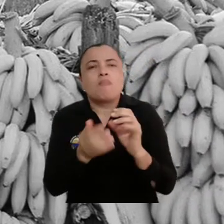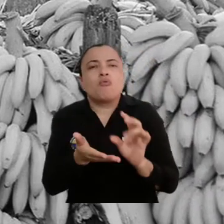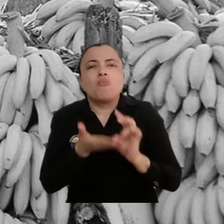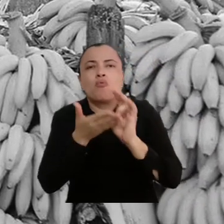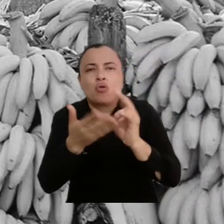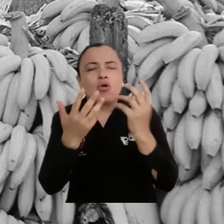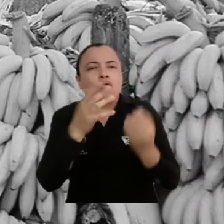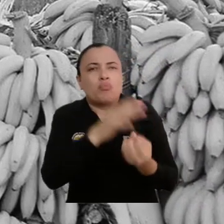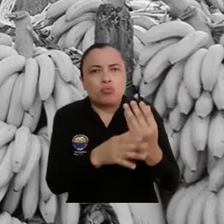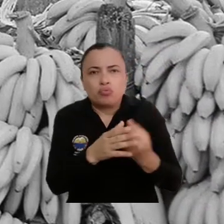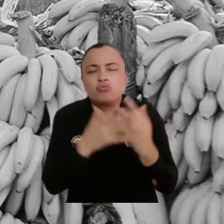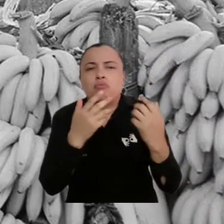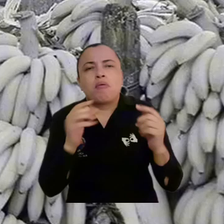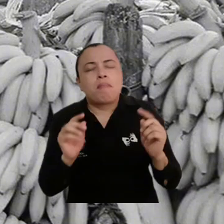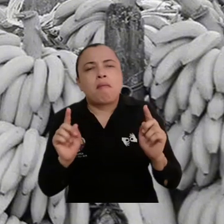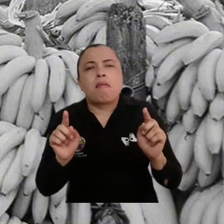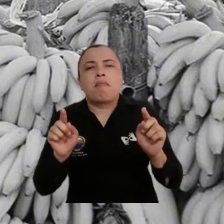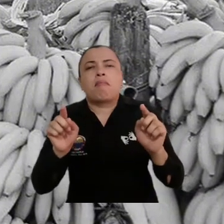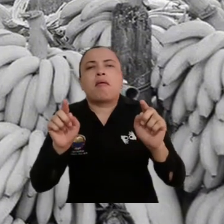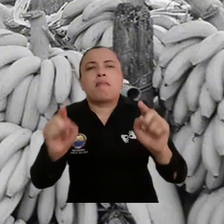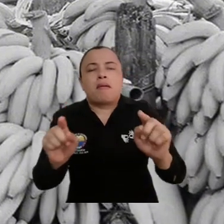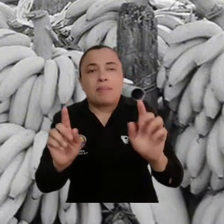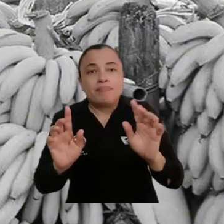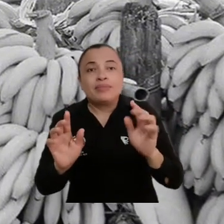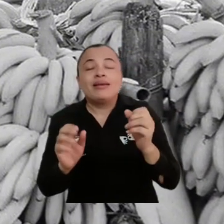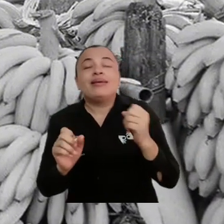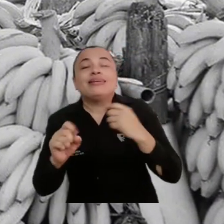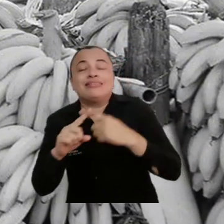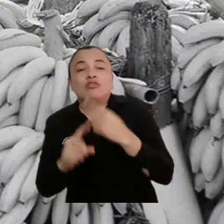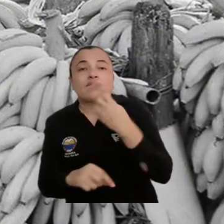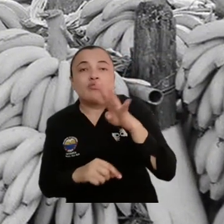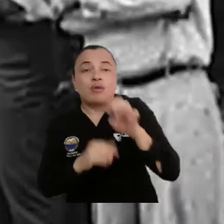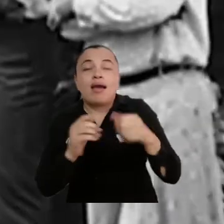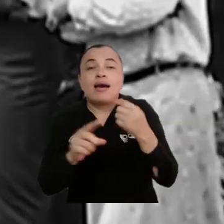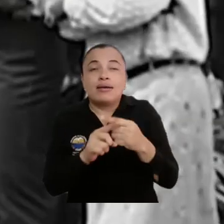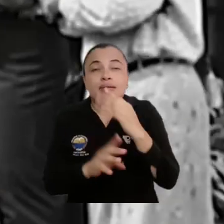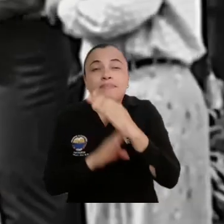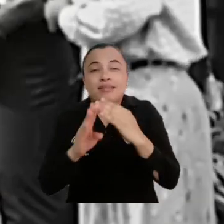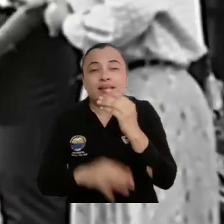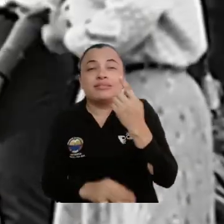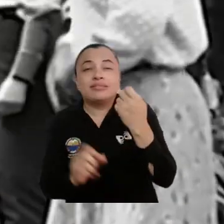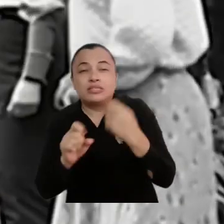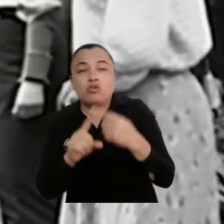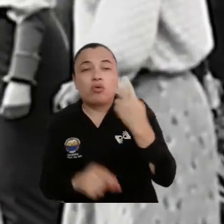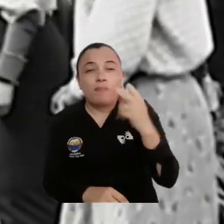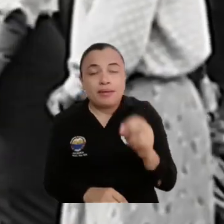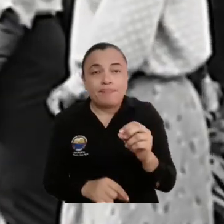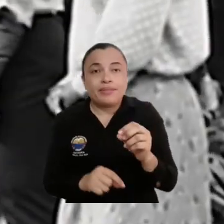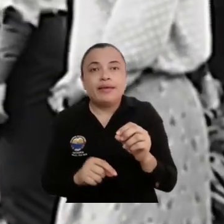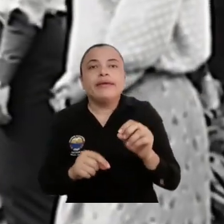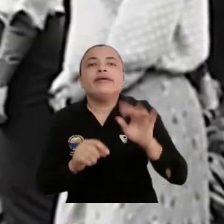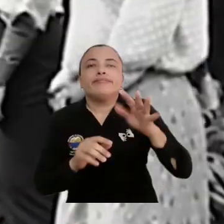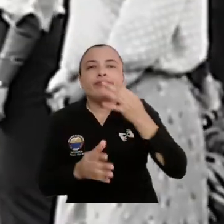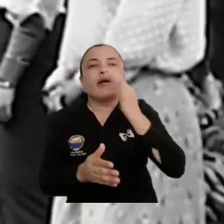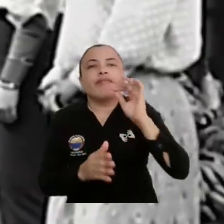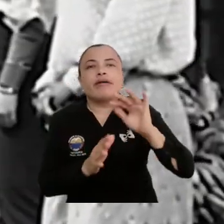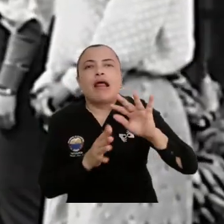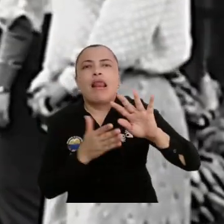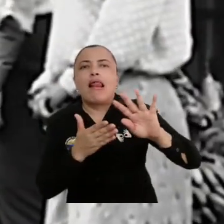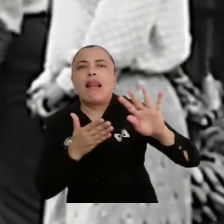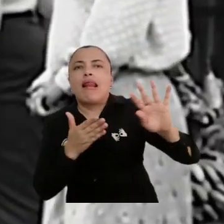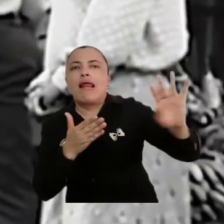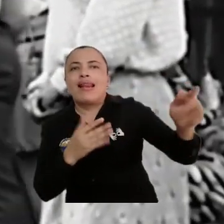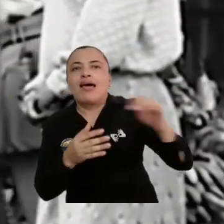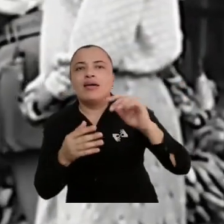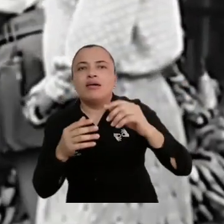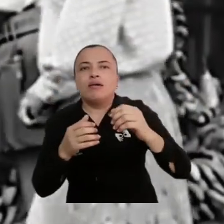mitad del siglo XX, las haciendas cafeteras de la Sierra Nevada quedaron progresivamente aisladas, con menores redes de apoyo